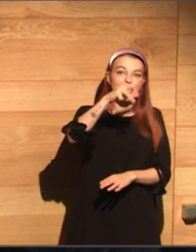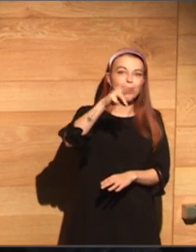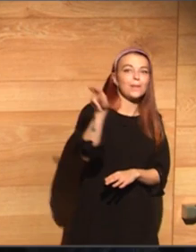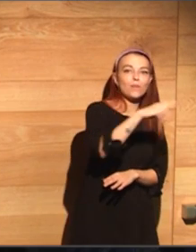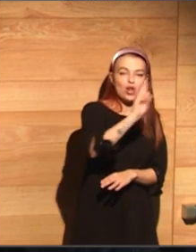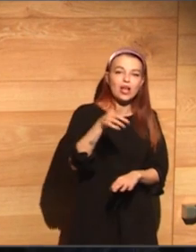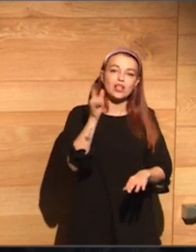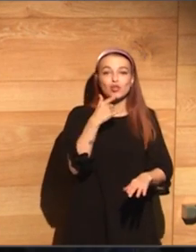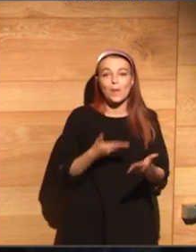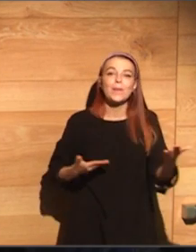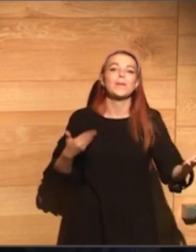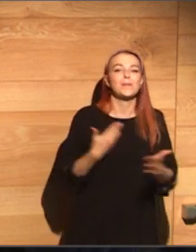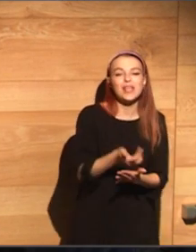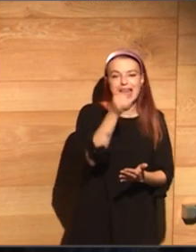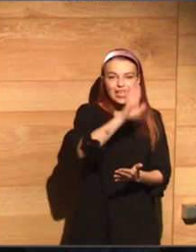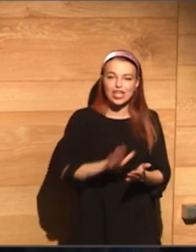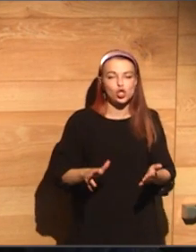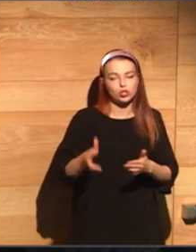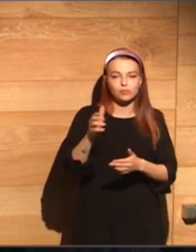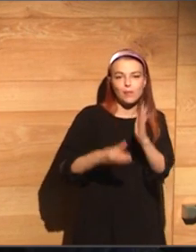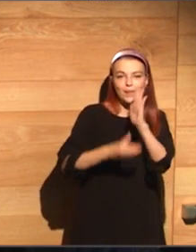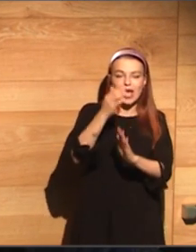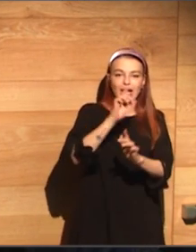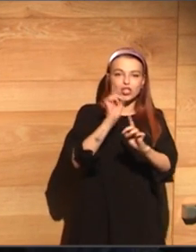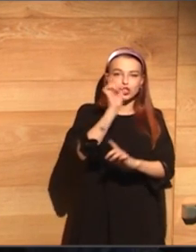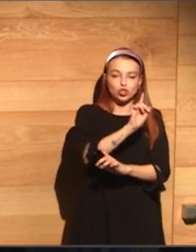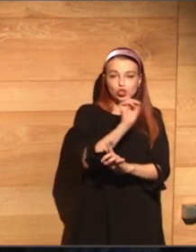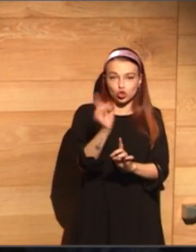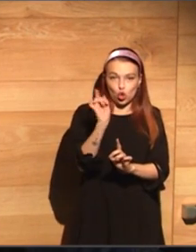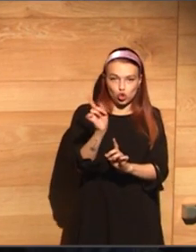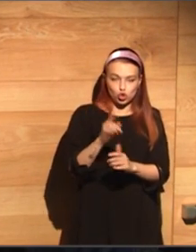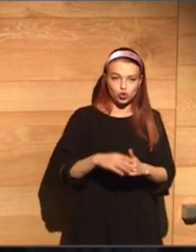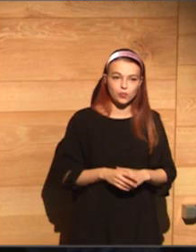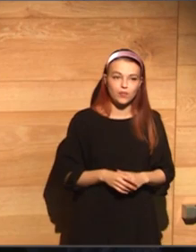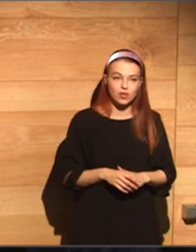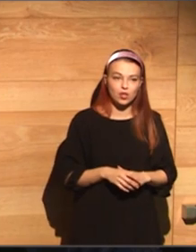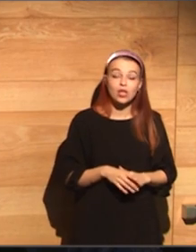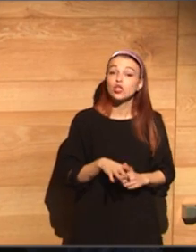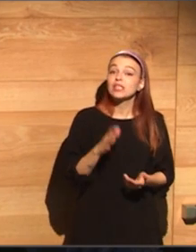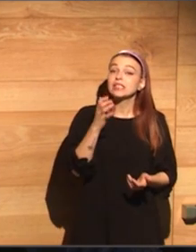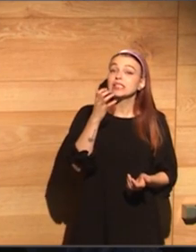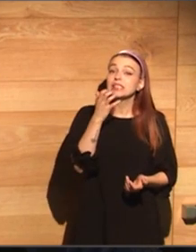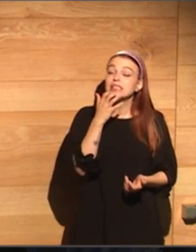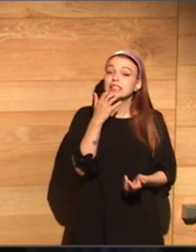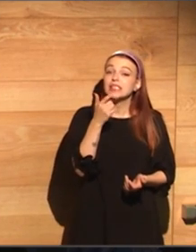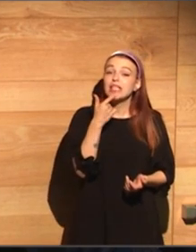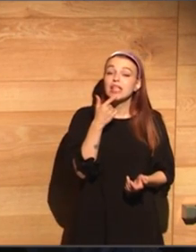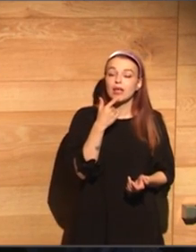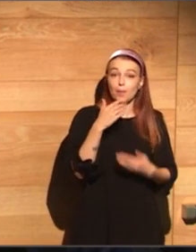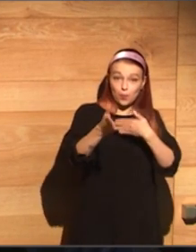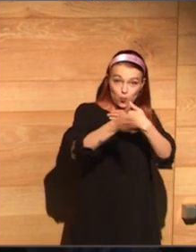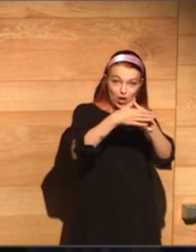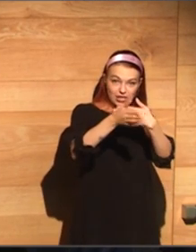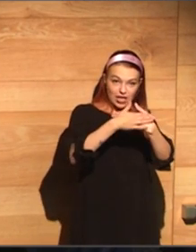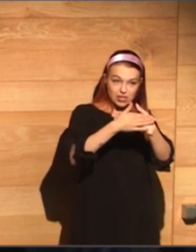años, le ponías con la llave un 1, también eras 110 años y también era de mucha risa. Hombre, para la risa era cuando ponía no obstruyan las puertas.